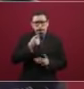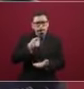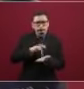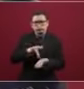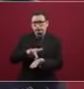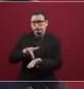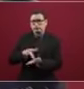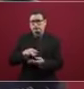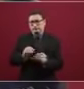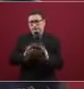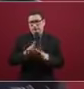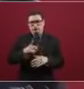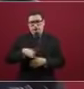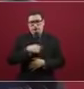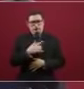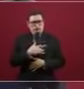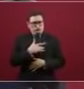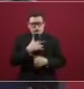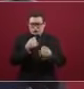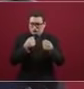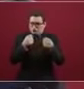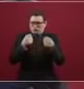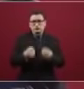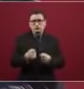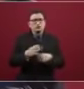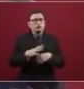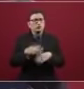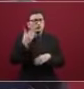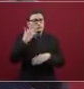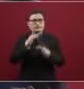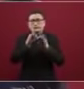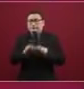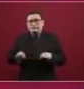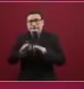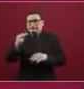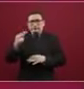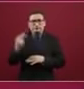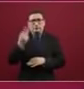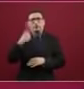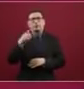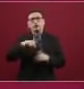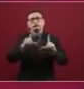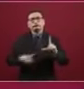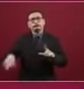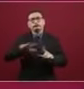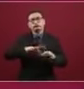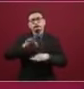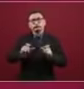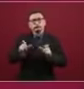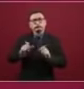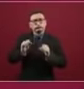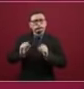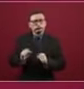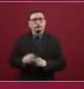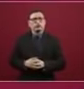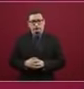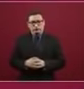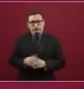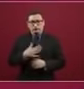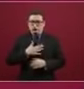tenemos la certeza, en virtud del carácter prioritario de la seguridad, perdónenme que